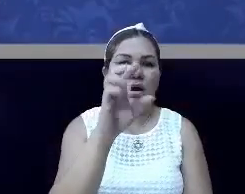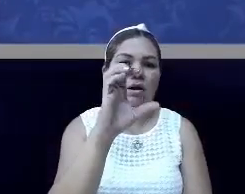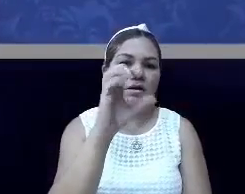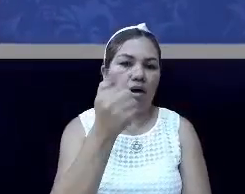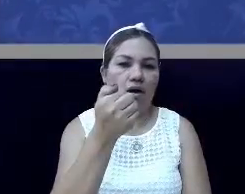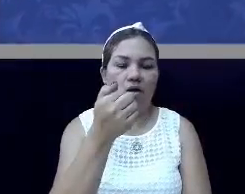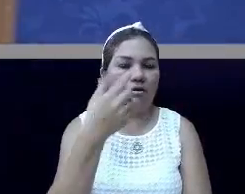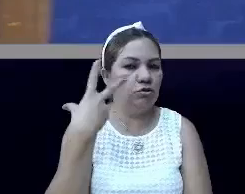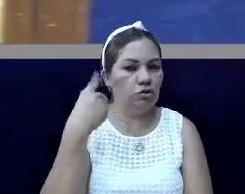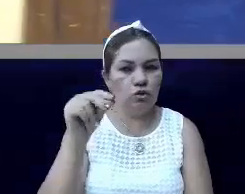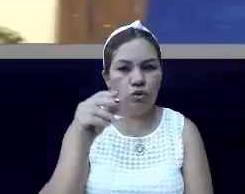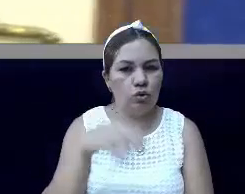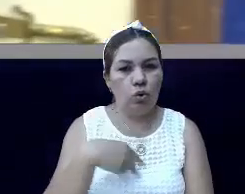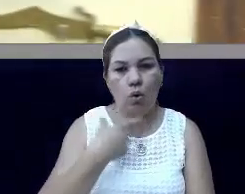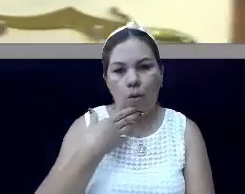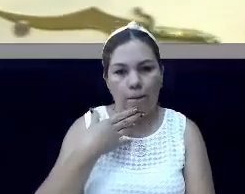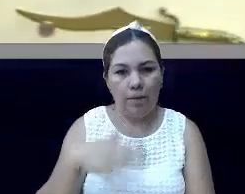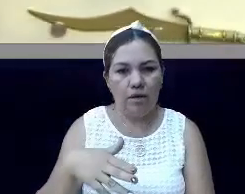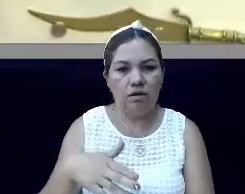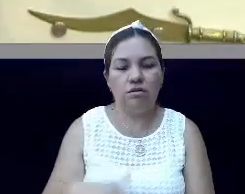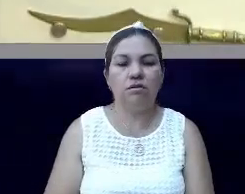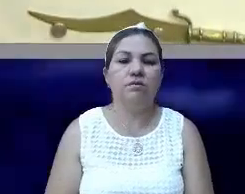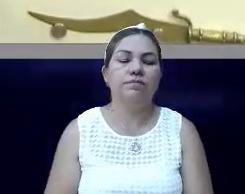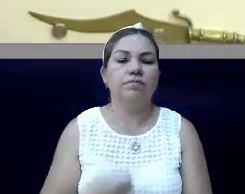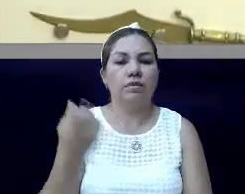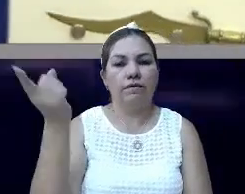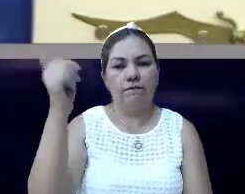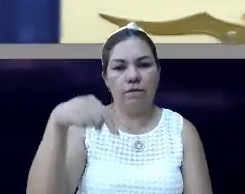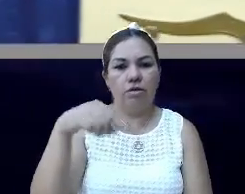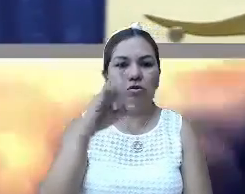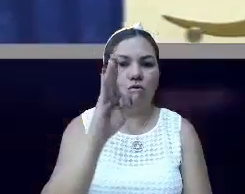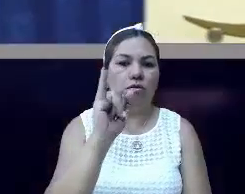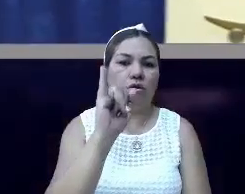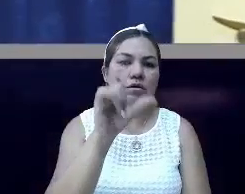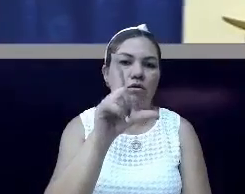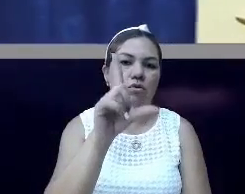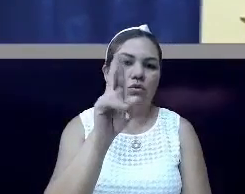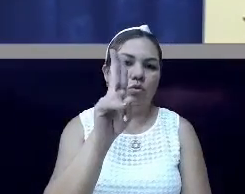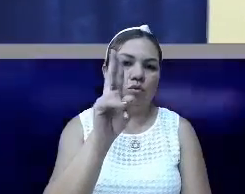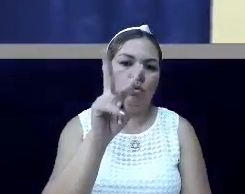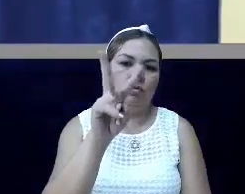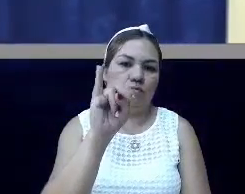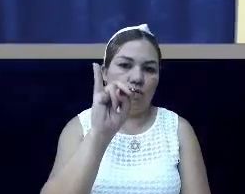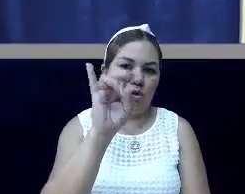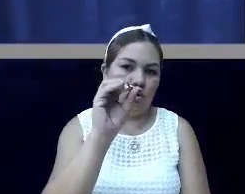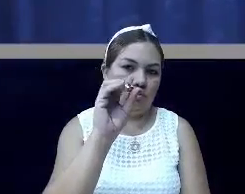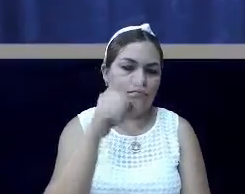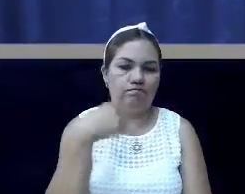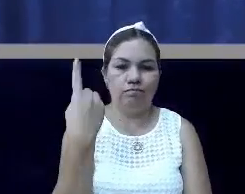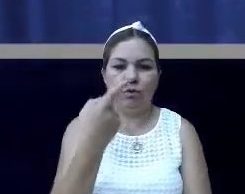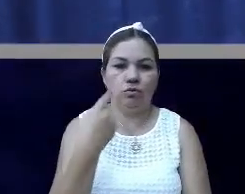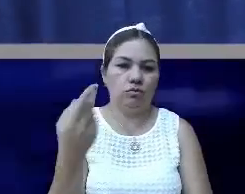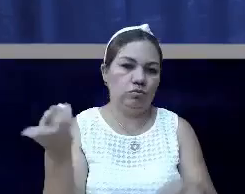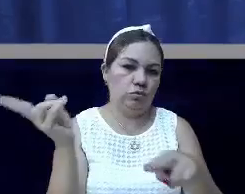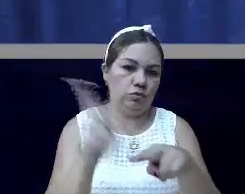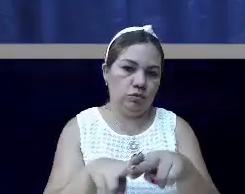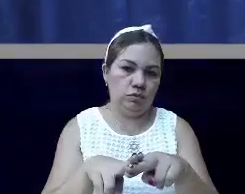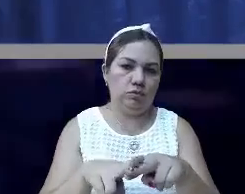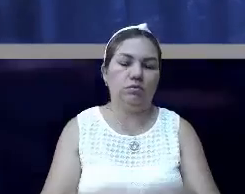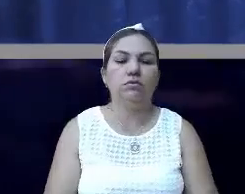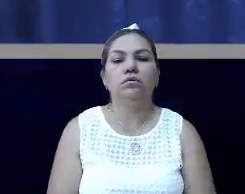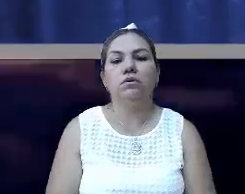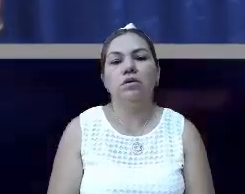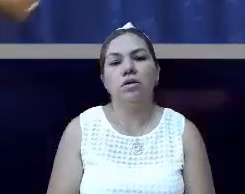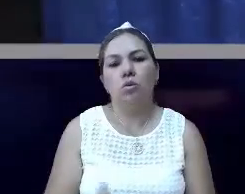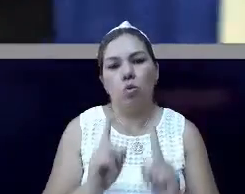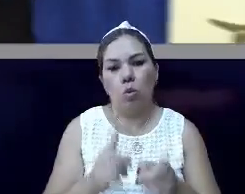diga conmigo, no entendieron, hasta que vino el diluvio y se los llevó a todos. Así que así será también la venida